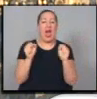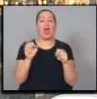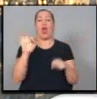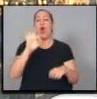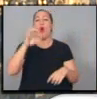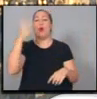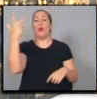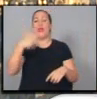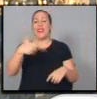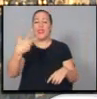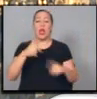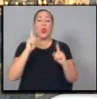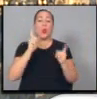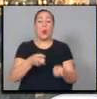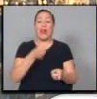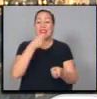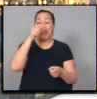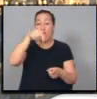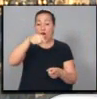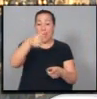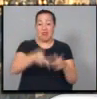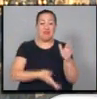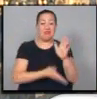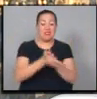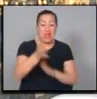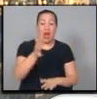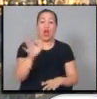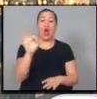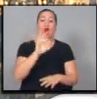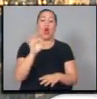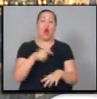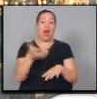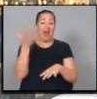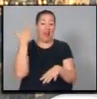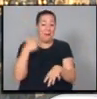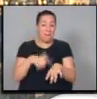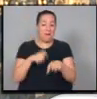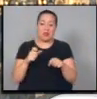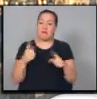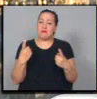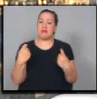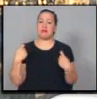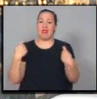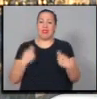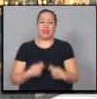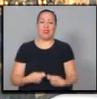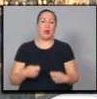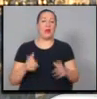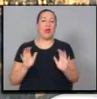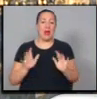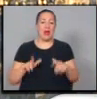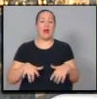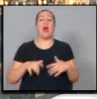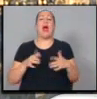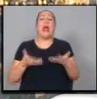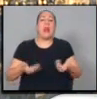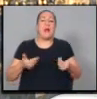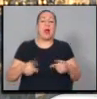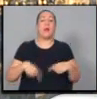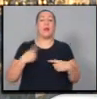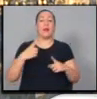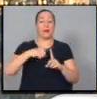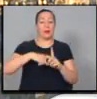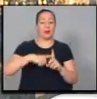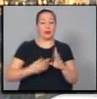todas maneras, si vas a salir ahora o saliste más temprano, seguramente la necesidad también de algún abrigo, aunque sea liviano, porque después va a ir subiendo la temperatura. 13.2.